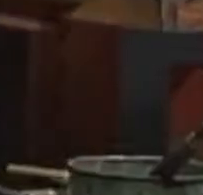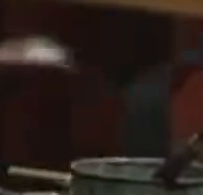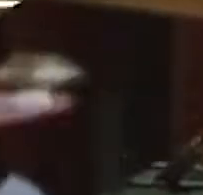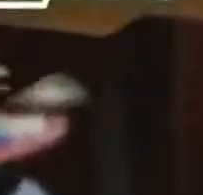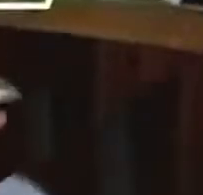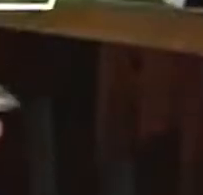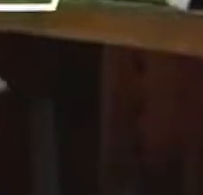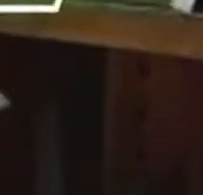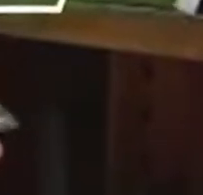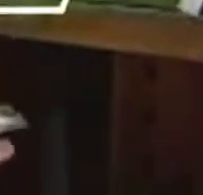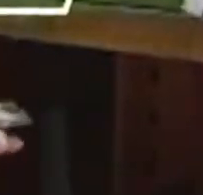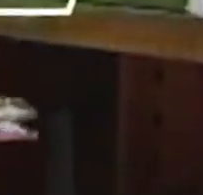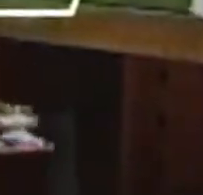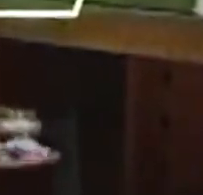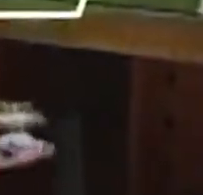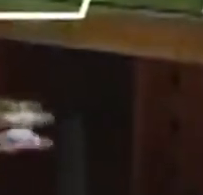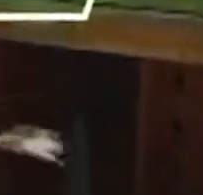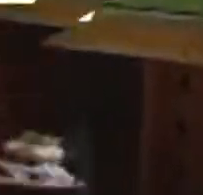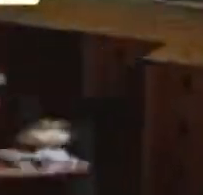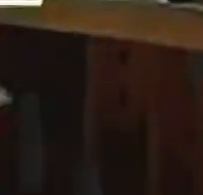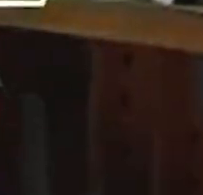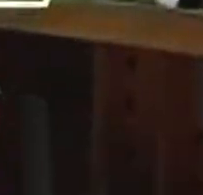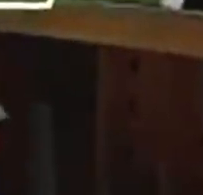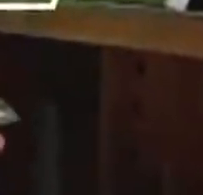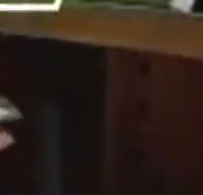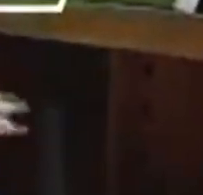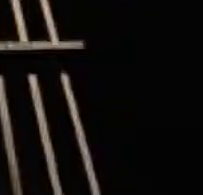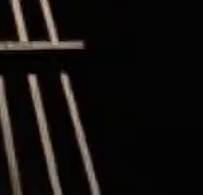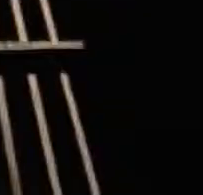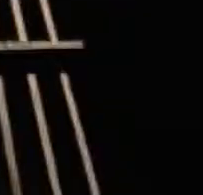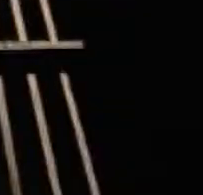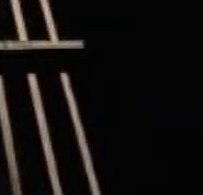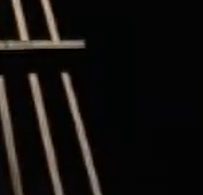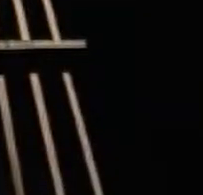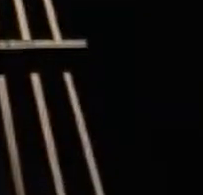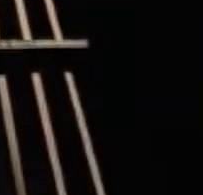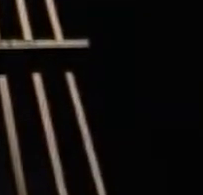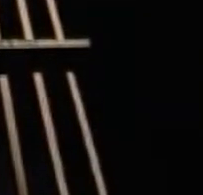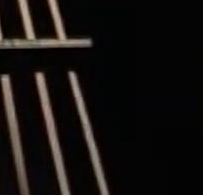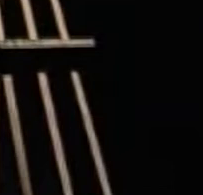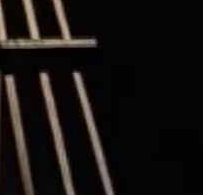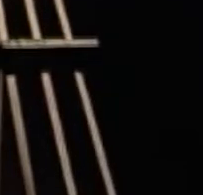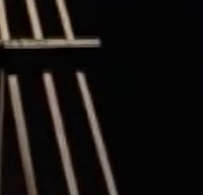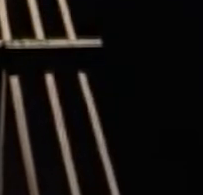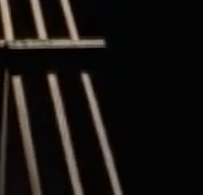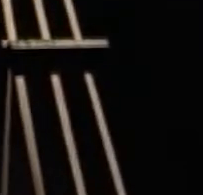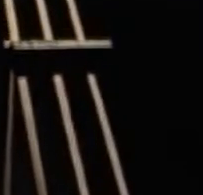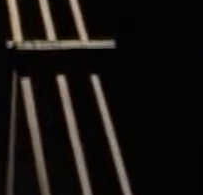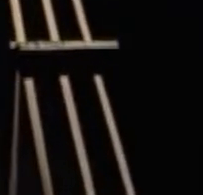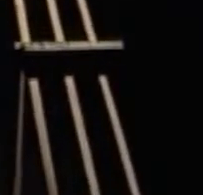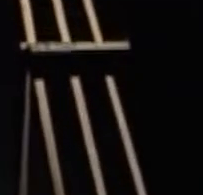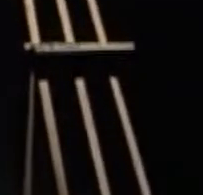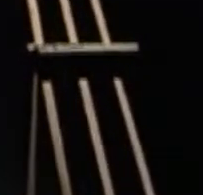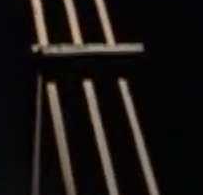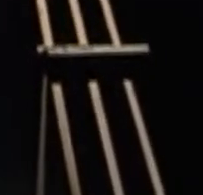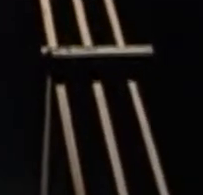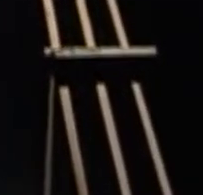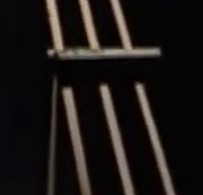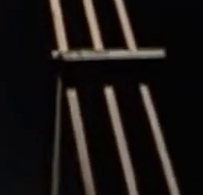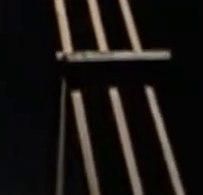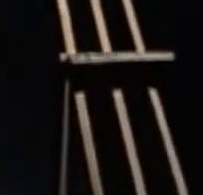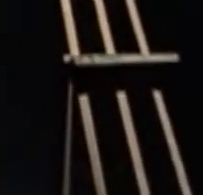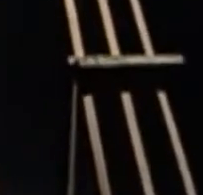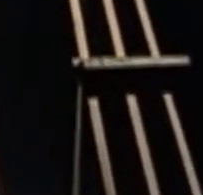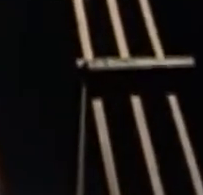Y un carisma que nos invita a disfrutar. La magia del color. Lunes, miércoles y viernes a